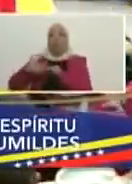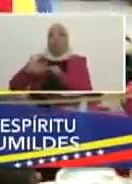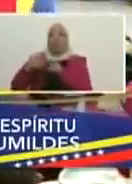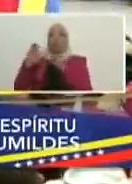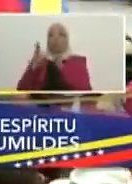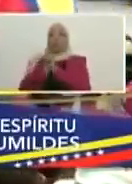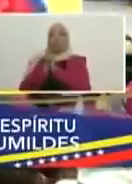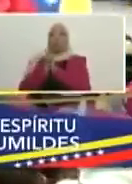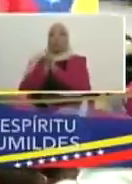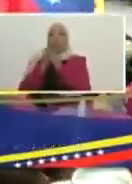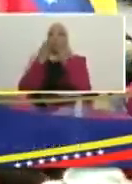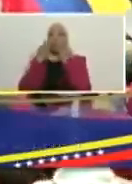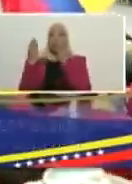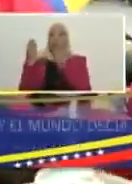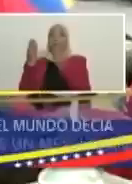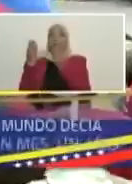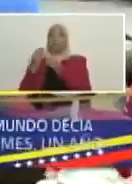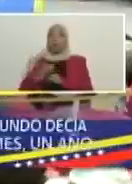Dame.